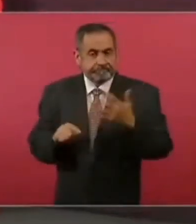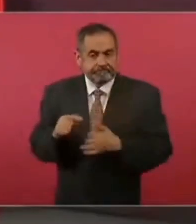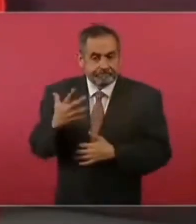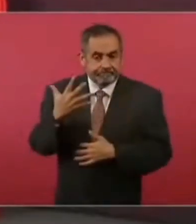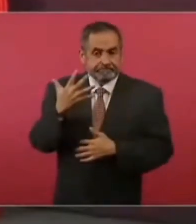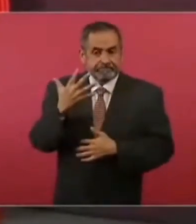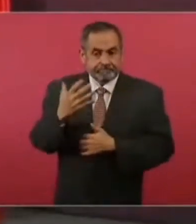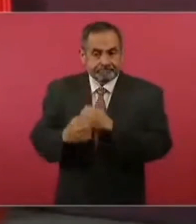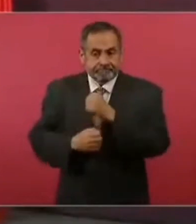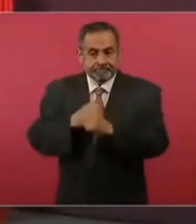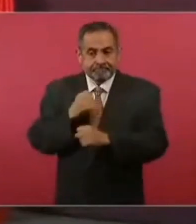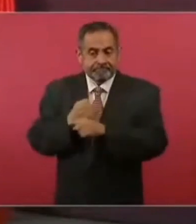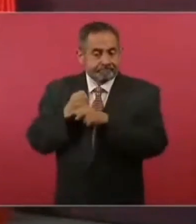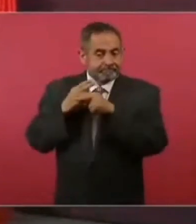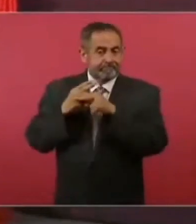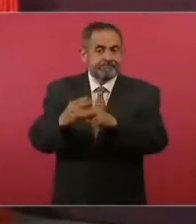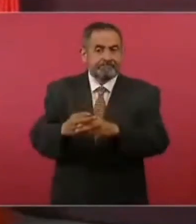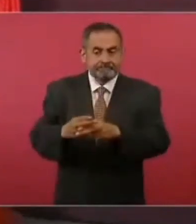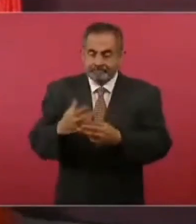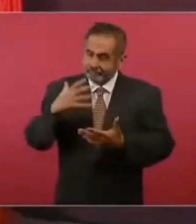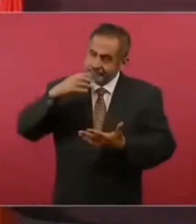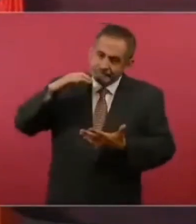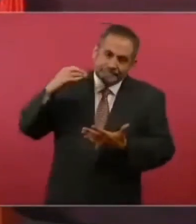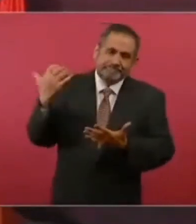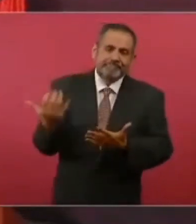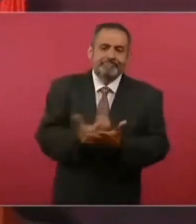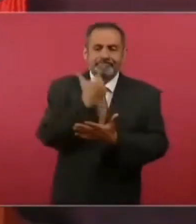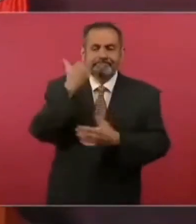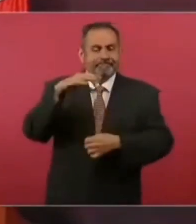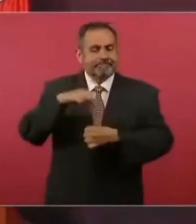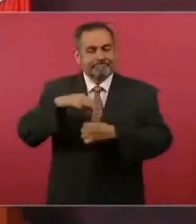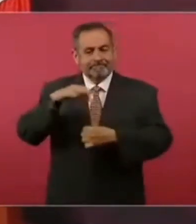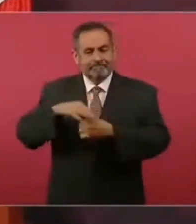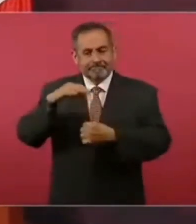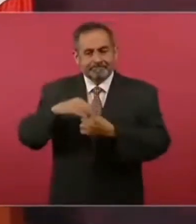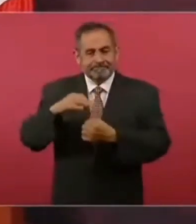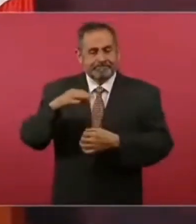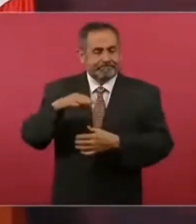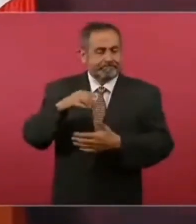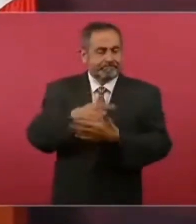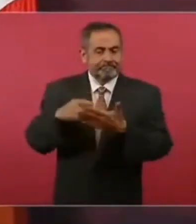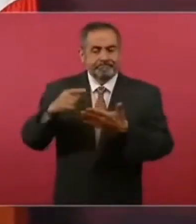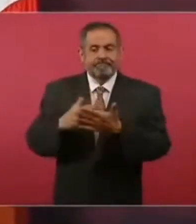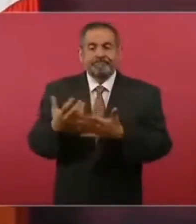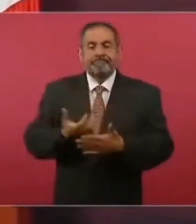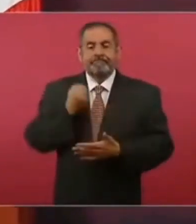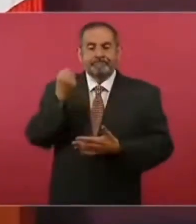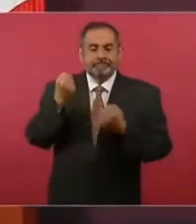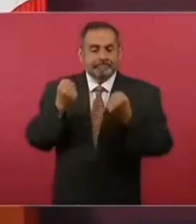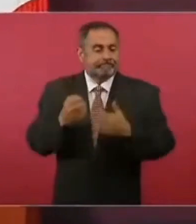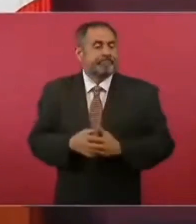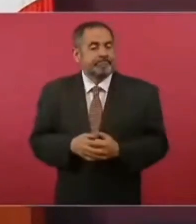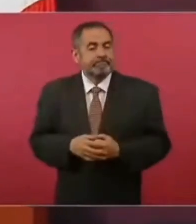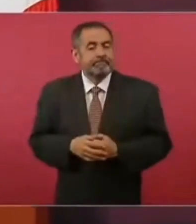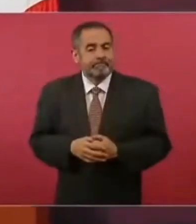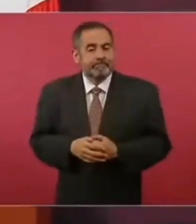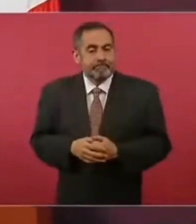Llevamos 5 años del triunfo y de gobierno.